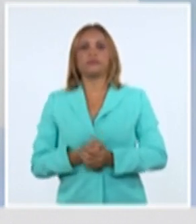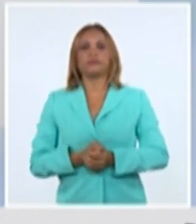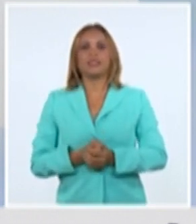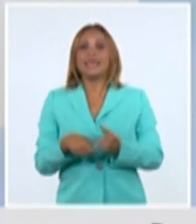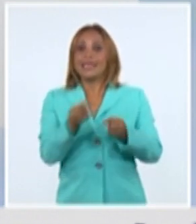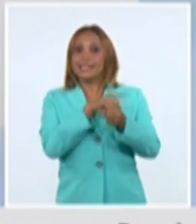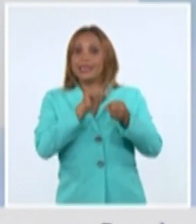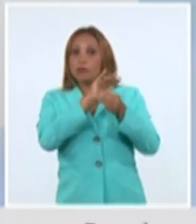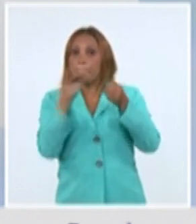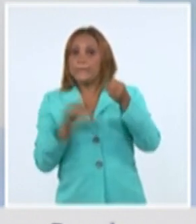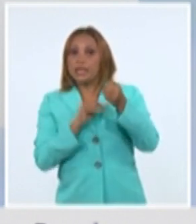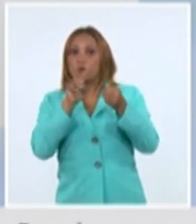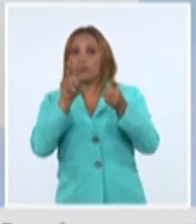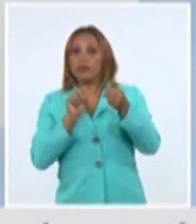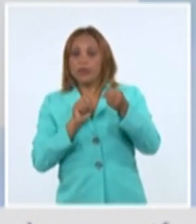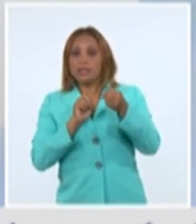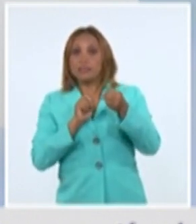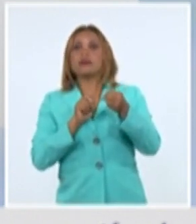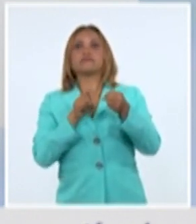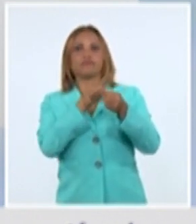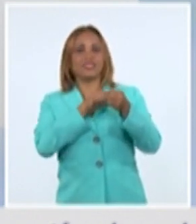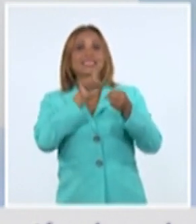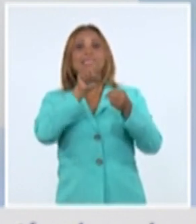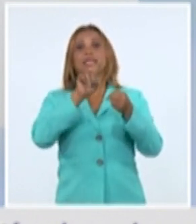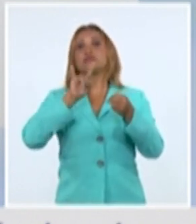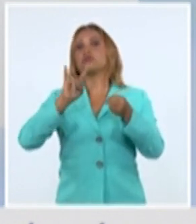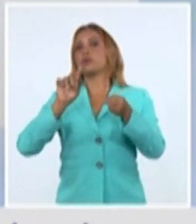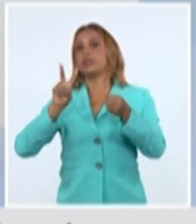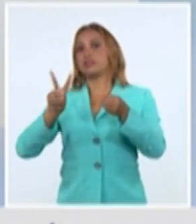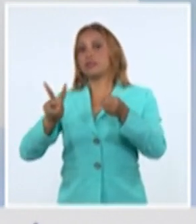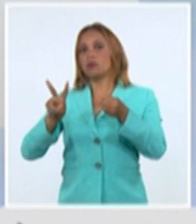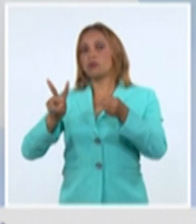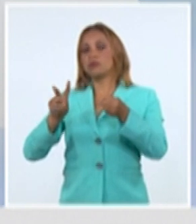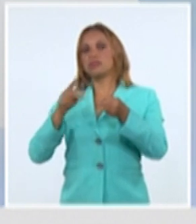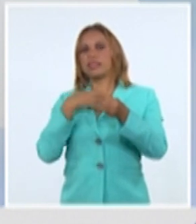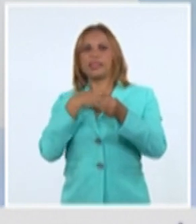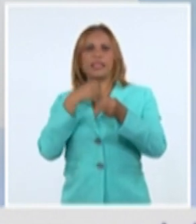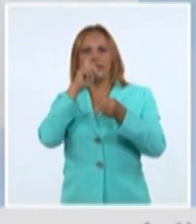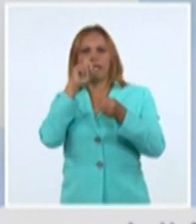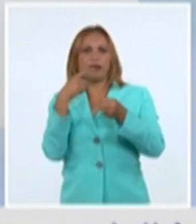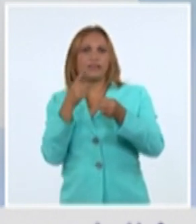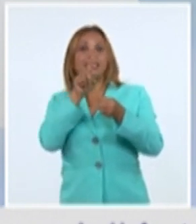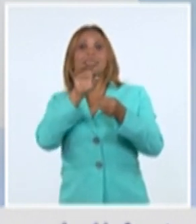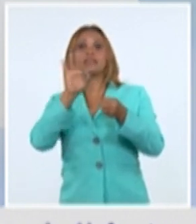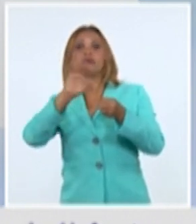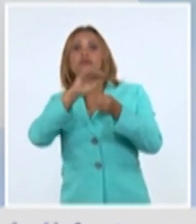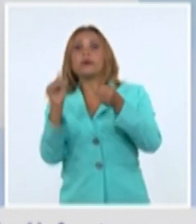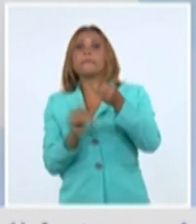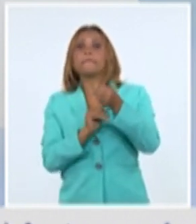menores de 20 años, 192 con 18 años y menos, el